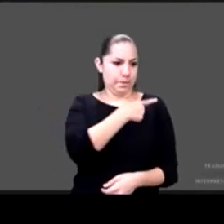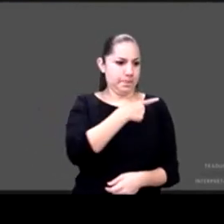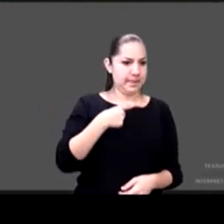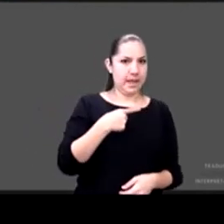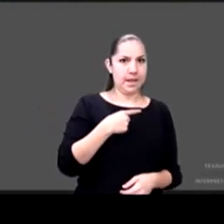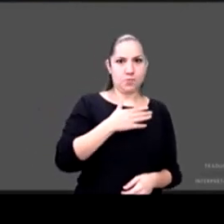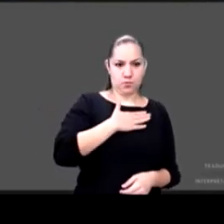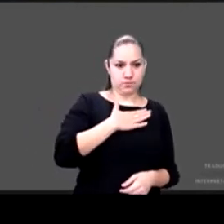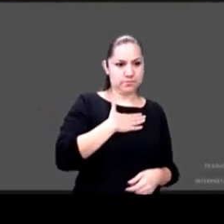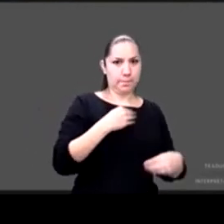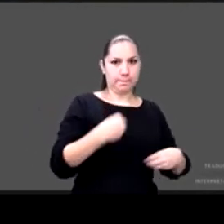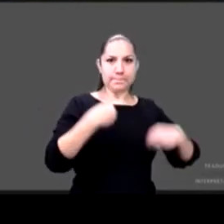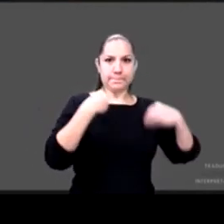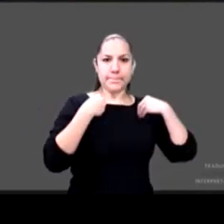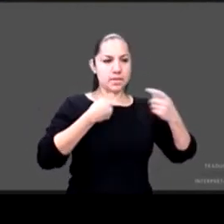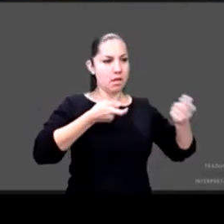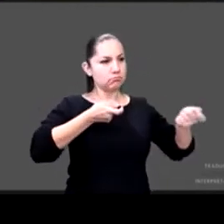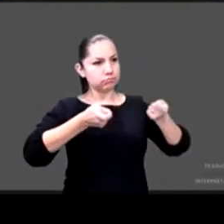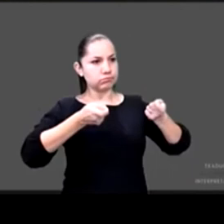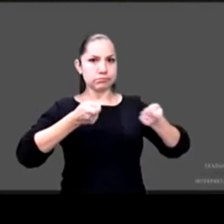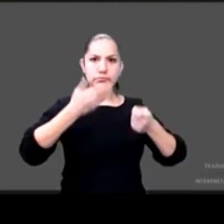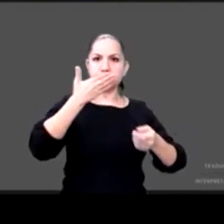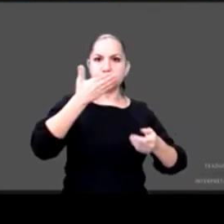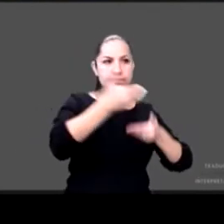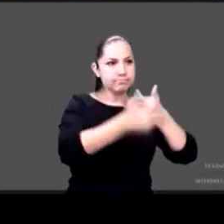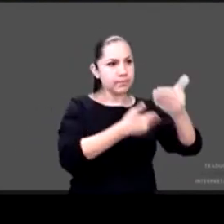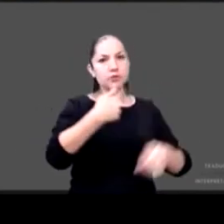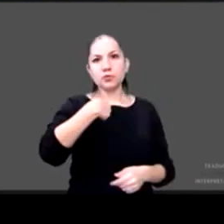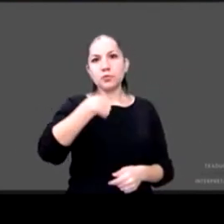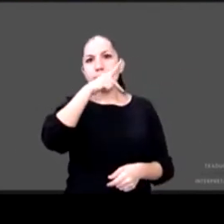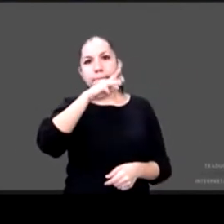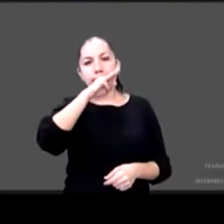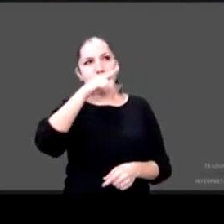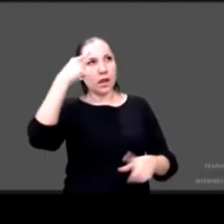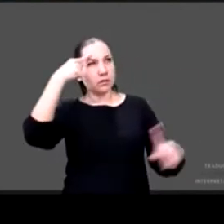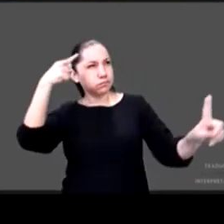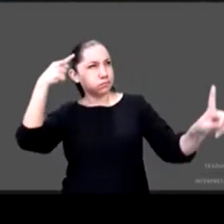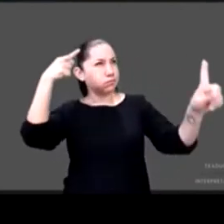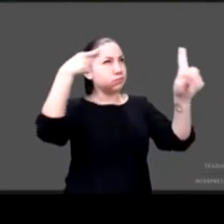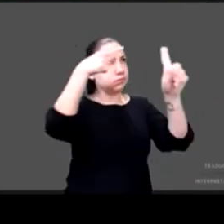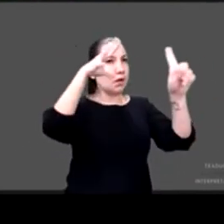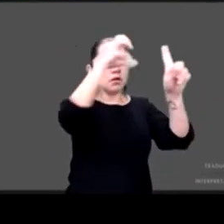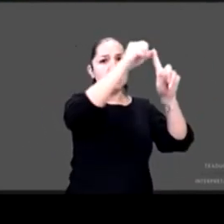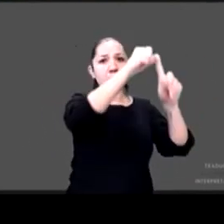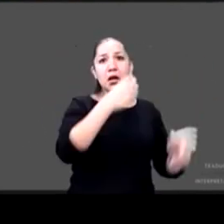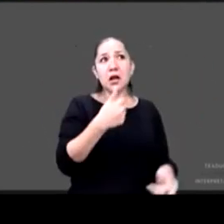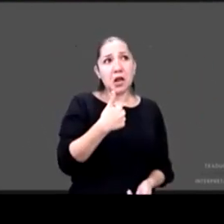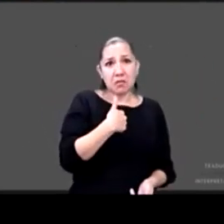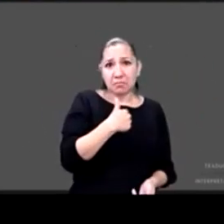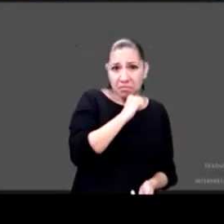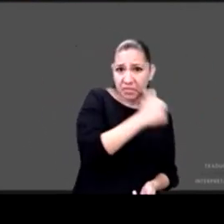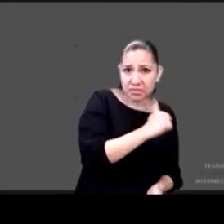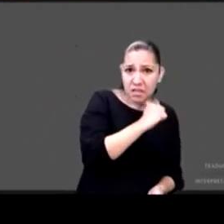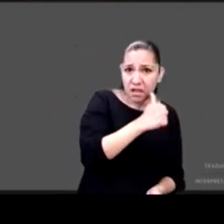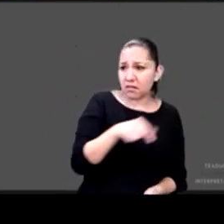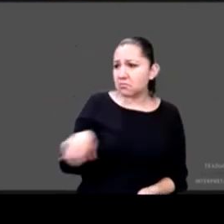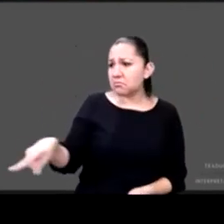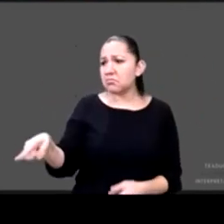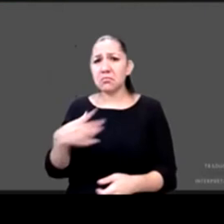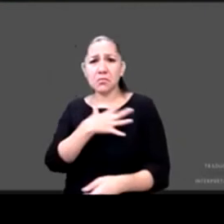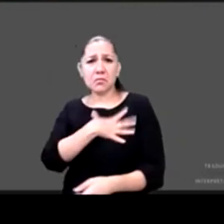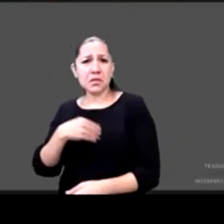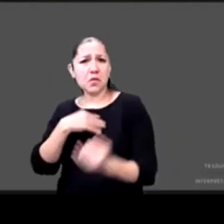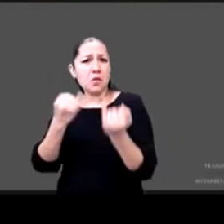por ejemplo, fijándote metas, ¿no? Hay una parte que decimos altas, ¿no? Con techos altos, pero piso firme. Pues también, si tú siempre